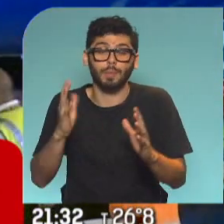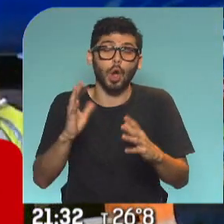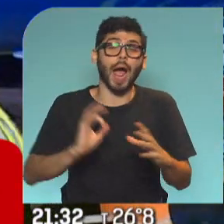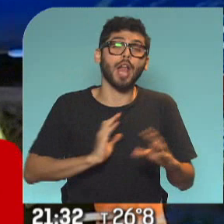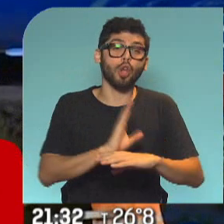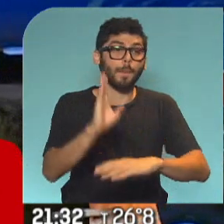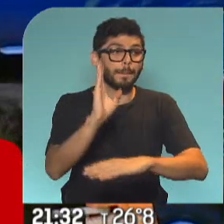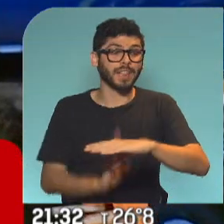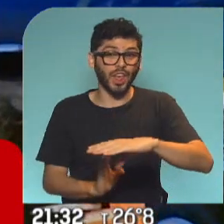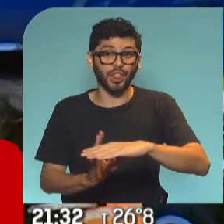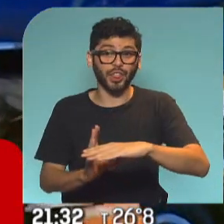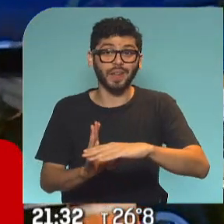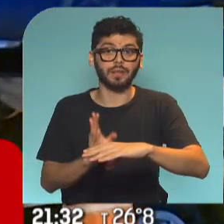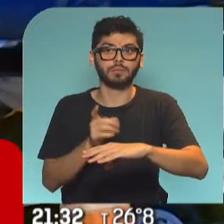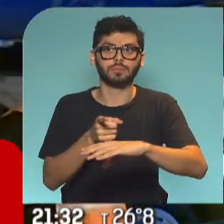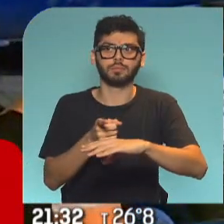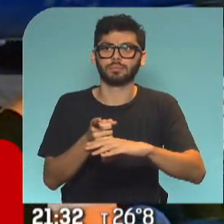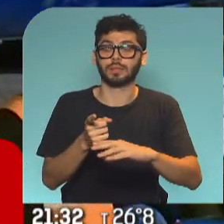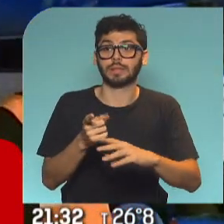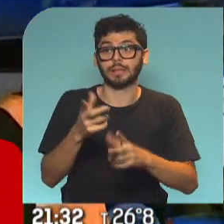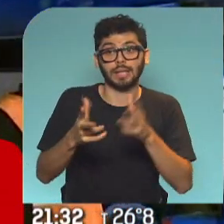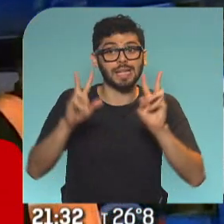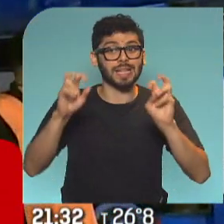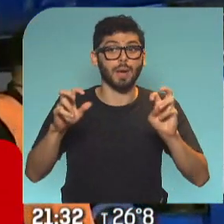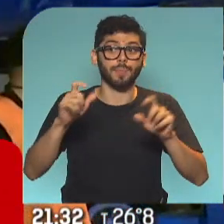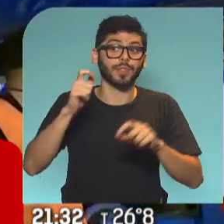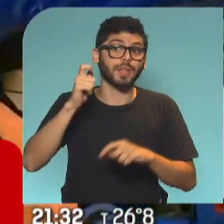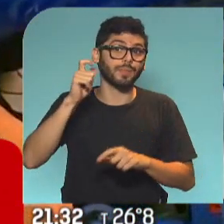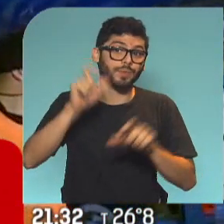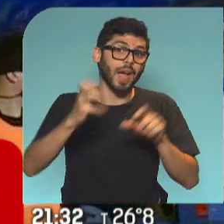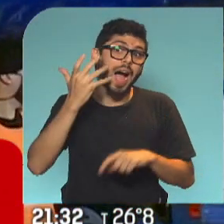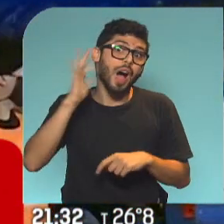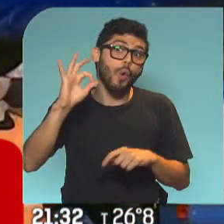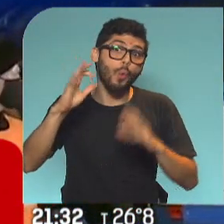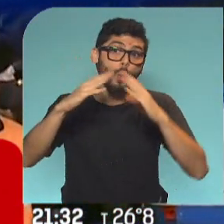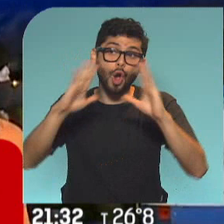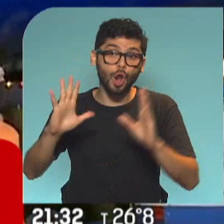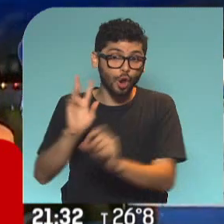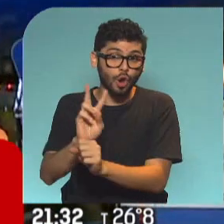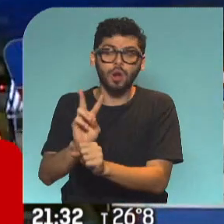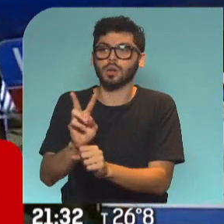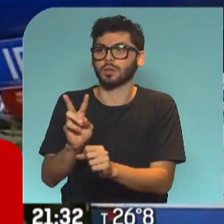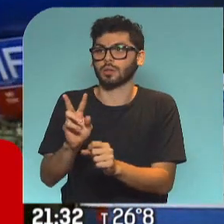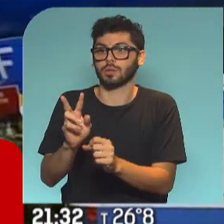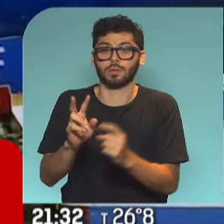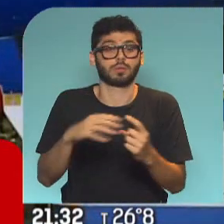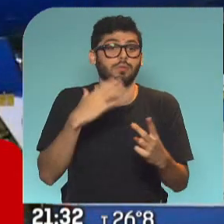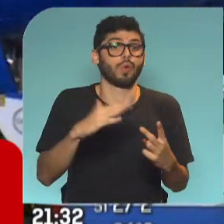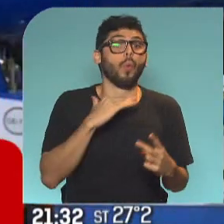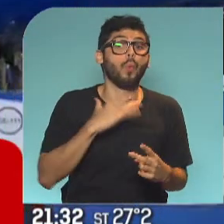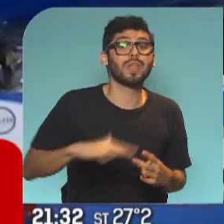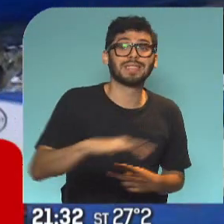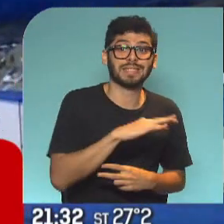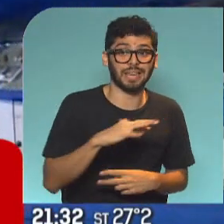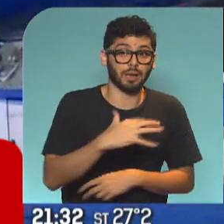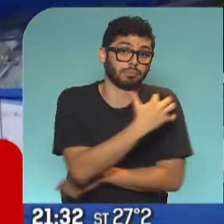año hablábamos tanto de los geriátricos. En los primeros tiempos fueron las villas y los barrios vulnerables de nuestro